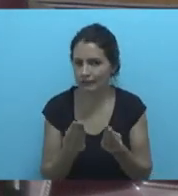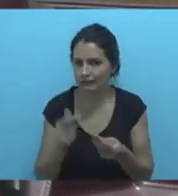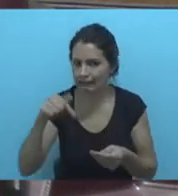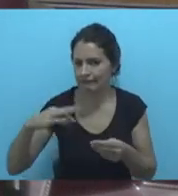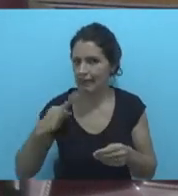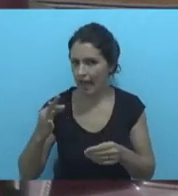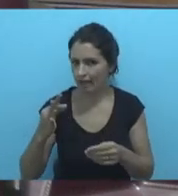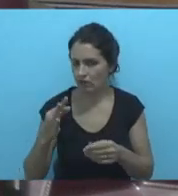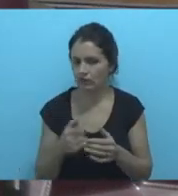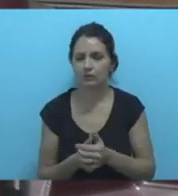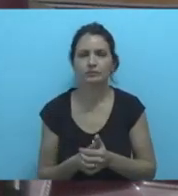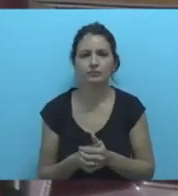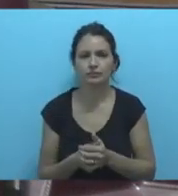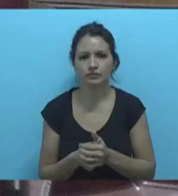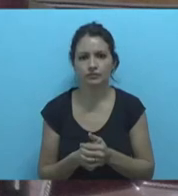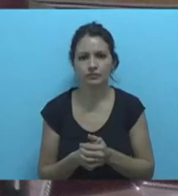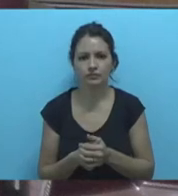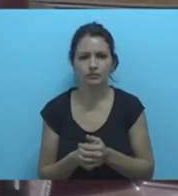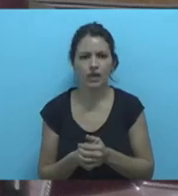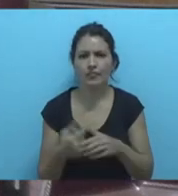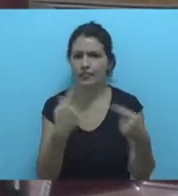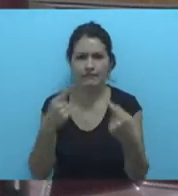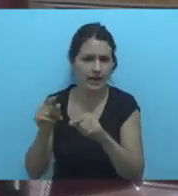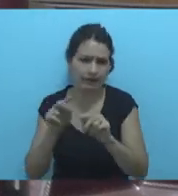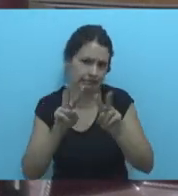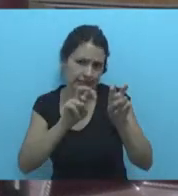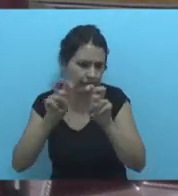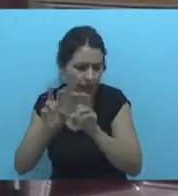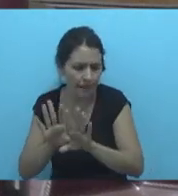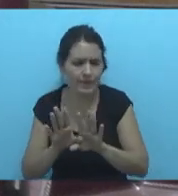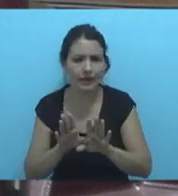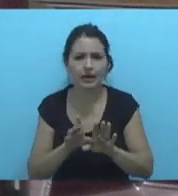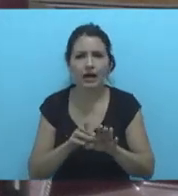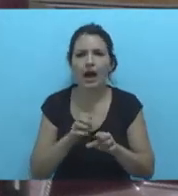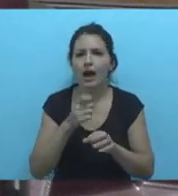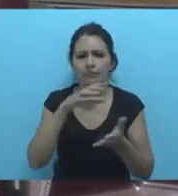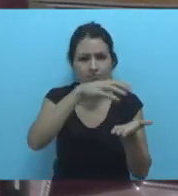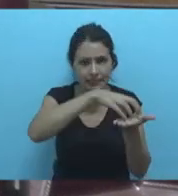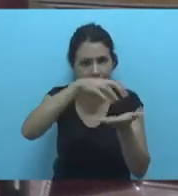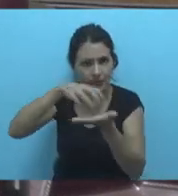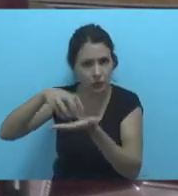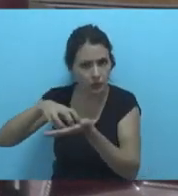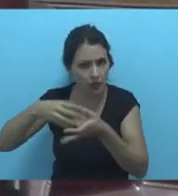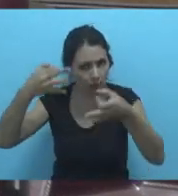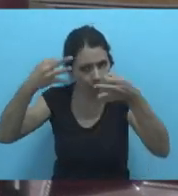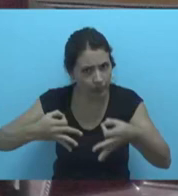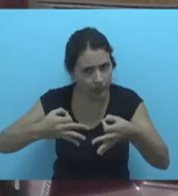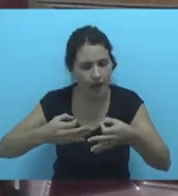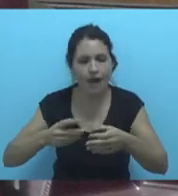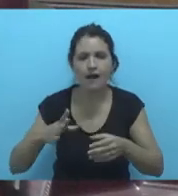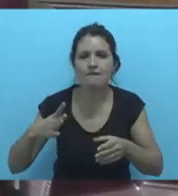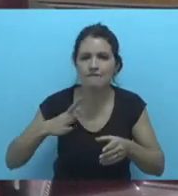o tenencias de armas ilegales. Nuestras instituciones son de excelencia, pero deben estar comandadas por